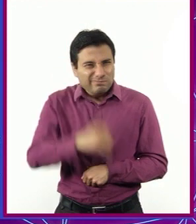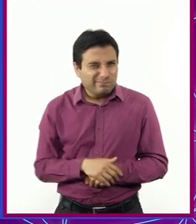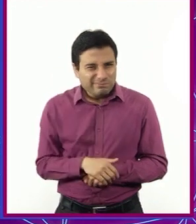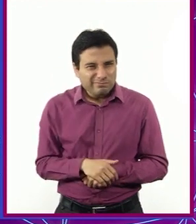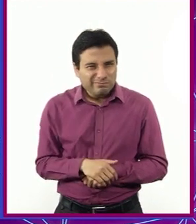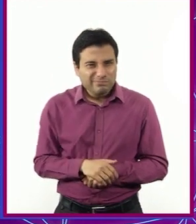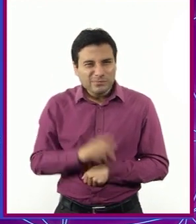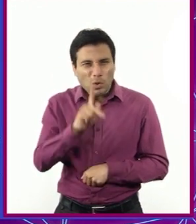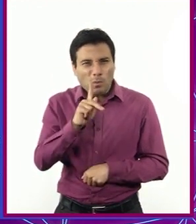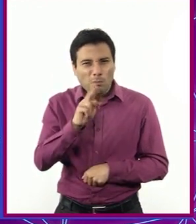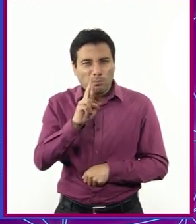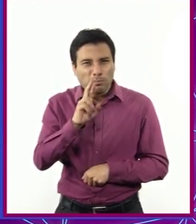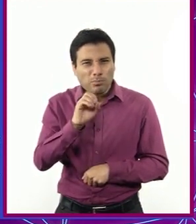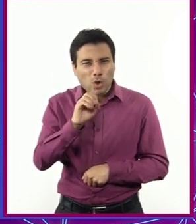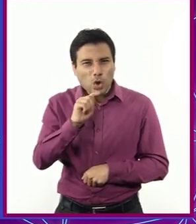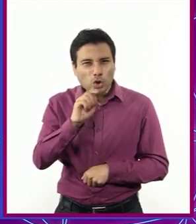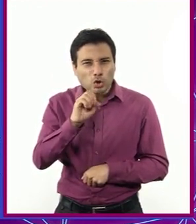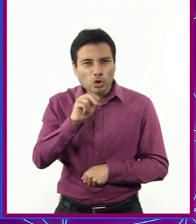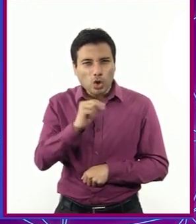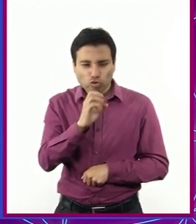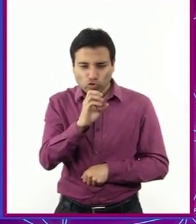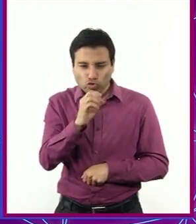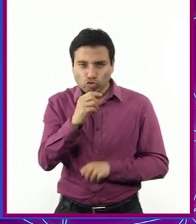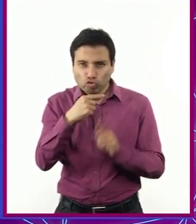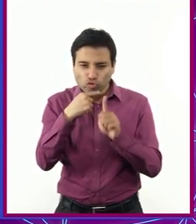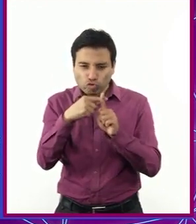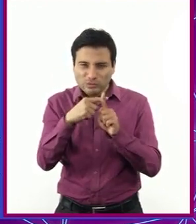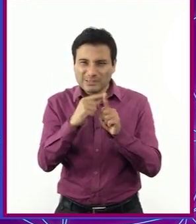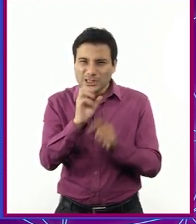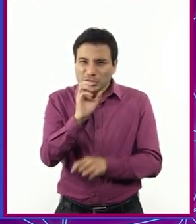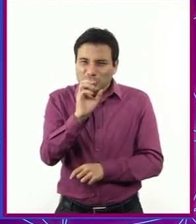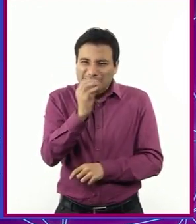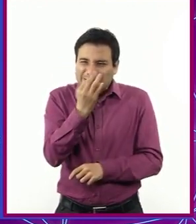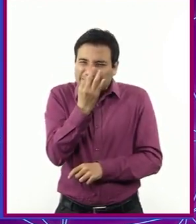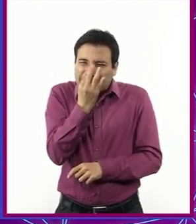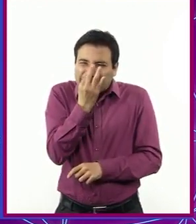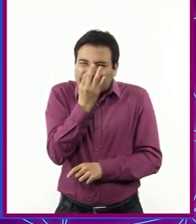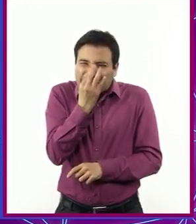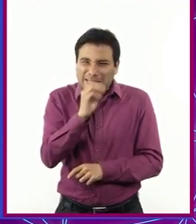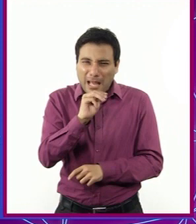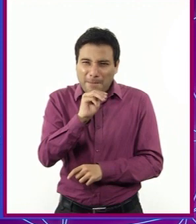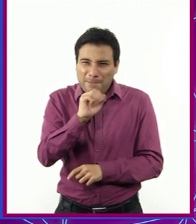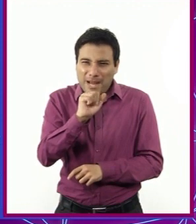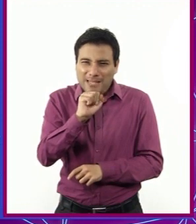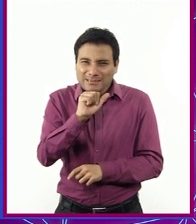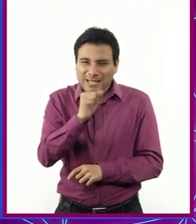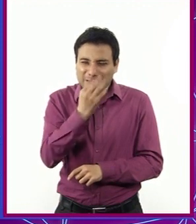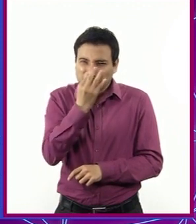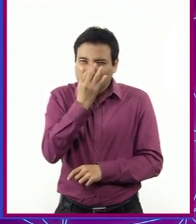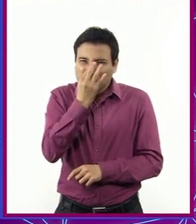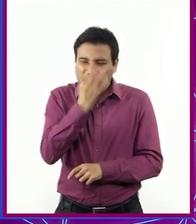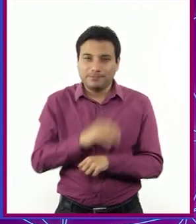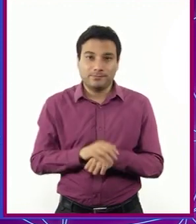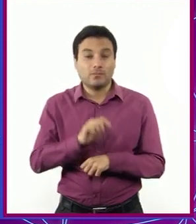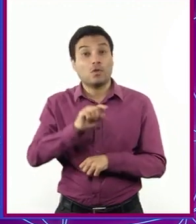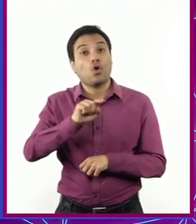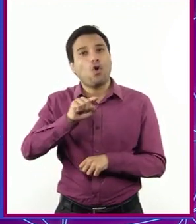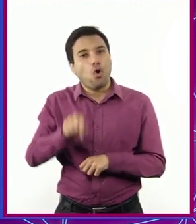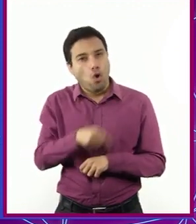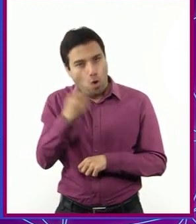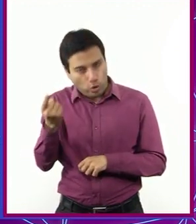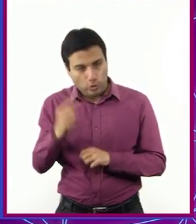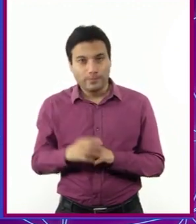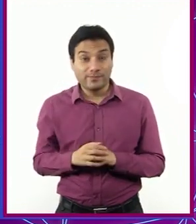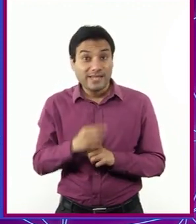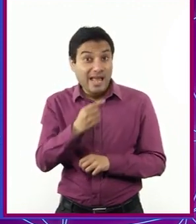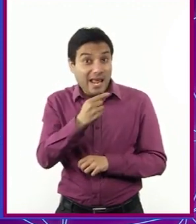protón? Es una cantidad muy pequeña, y si la comparamos con la masa de un neutrón, el orden